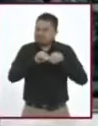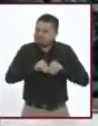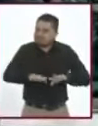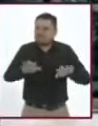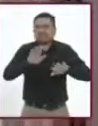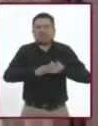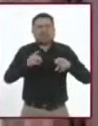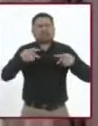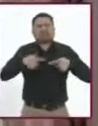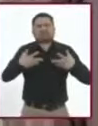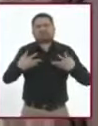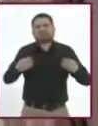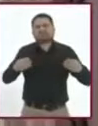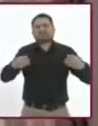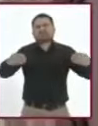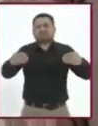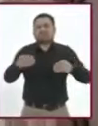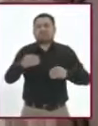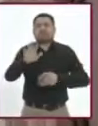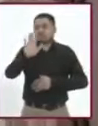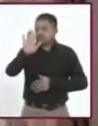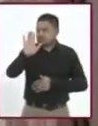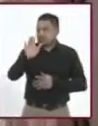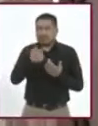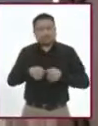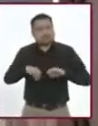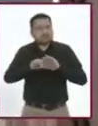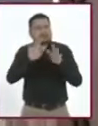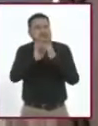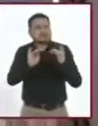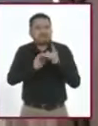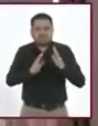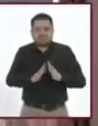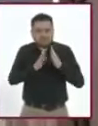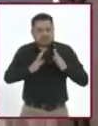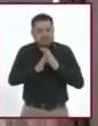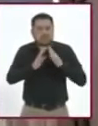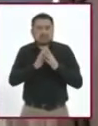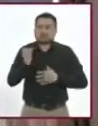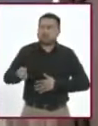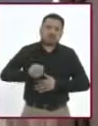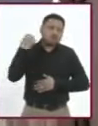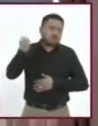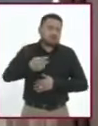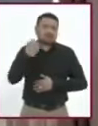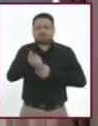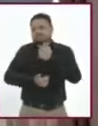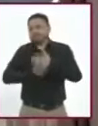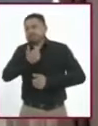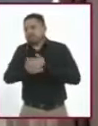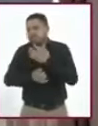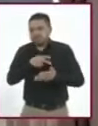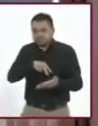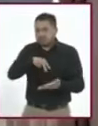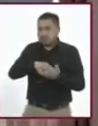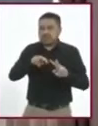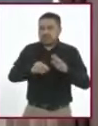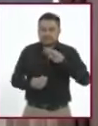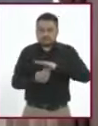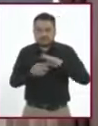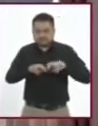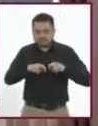personas. Bueno, pero es importante enfatizar que el debate, la conferencia, la exposición oral y la mesa